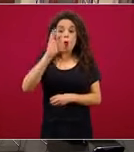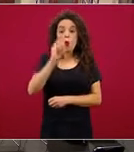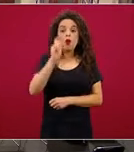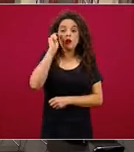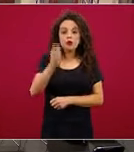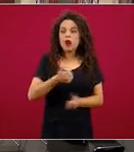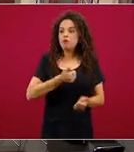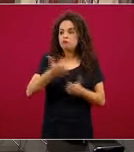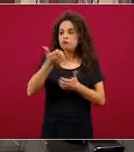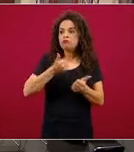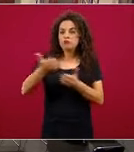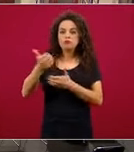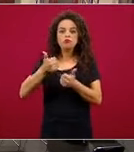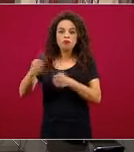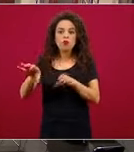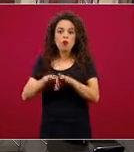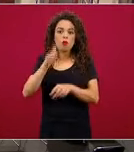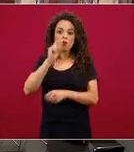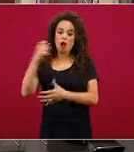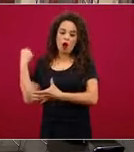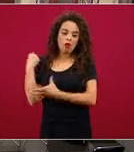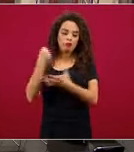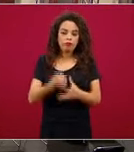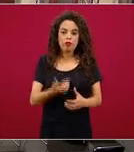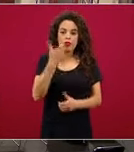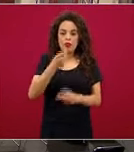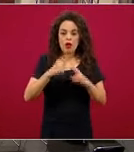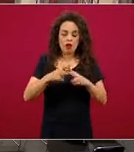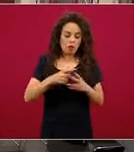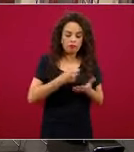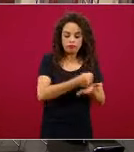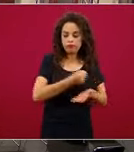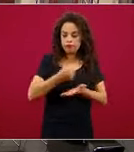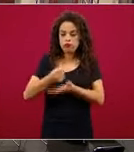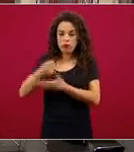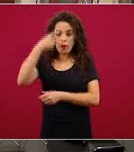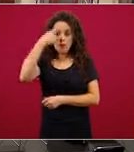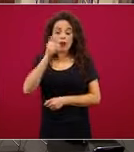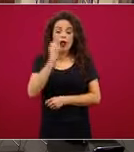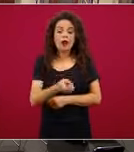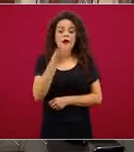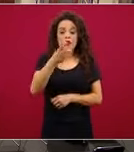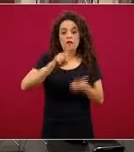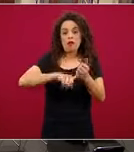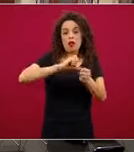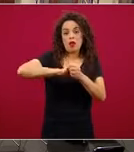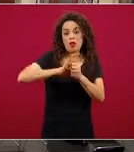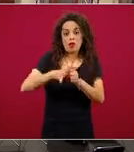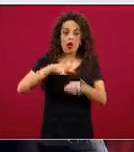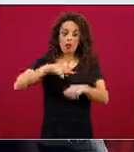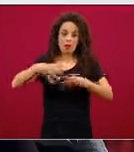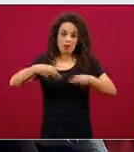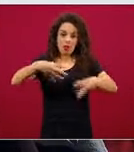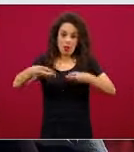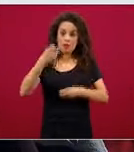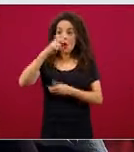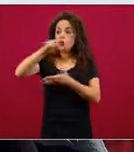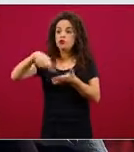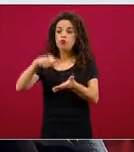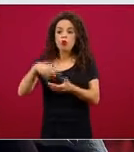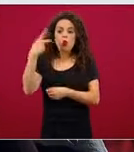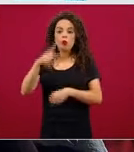redistribución de los recursos en función de la actividad y de la evolución de la epidemia en el lugar correspondiente. Siguiente.